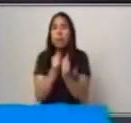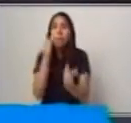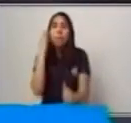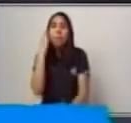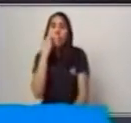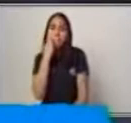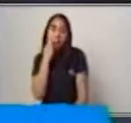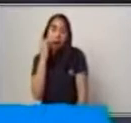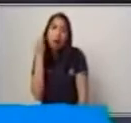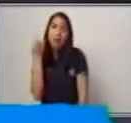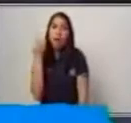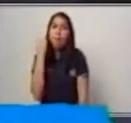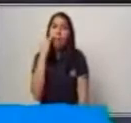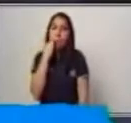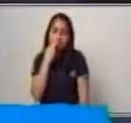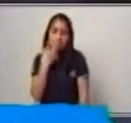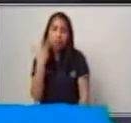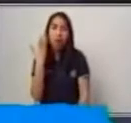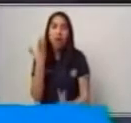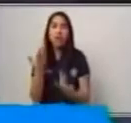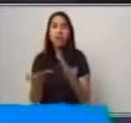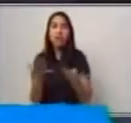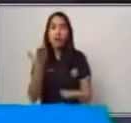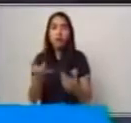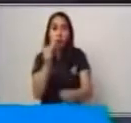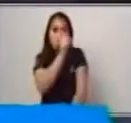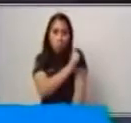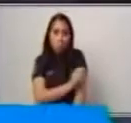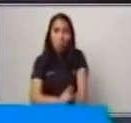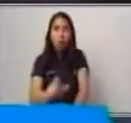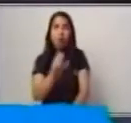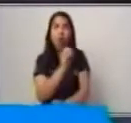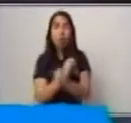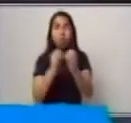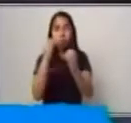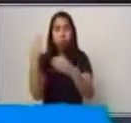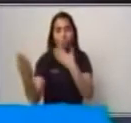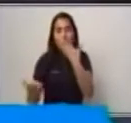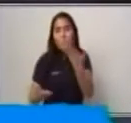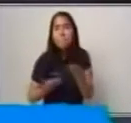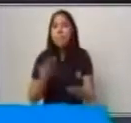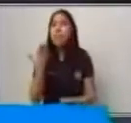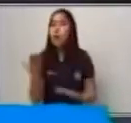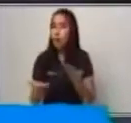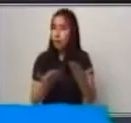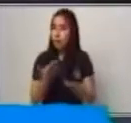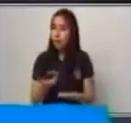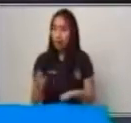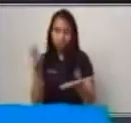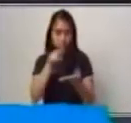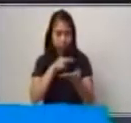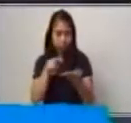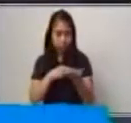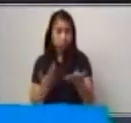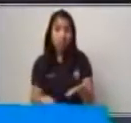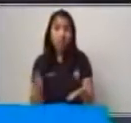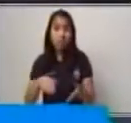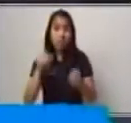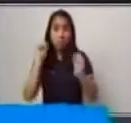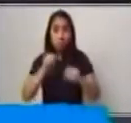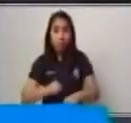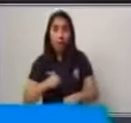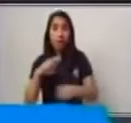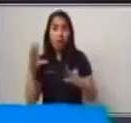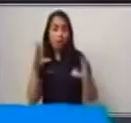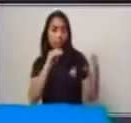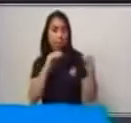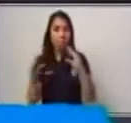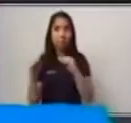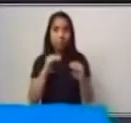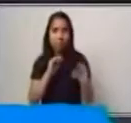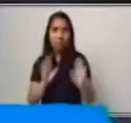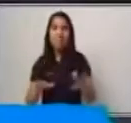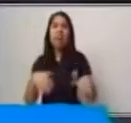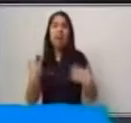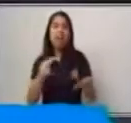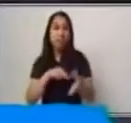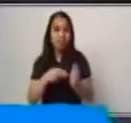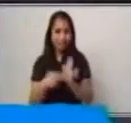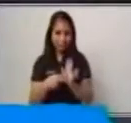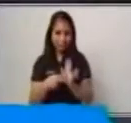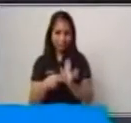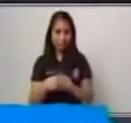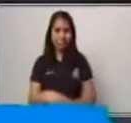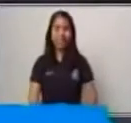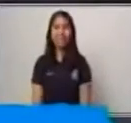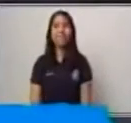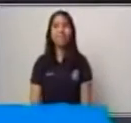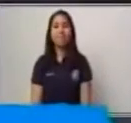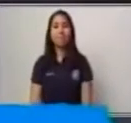que puedan discutirlo y puedan crear también, tanto poemas, cuentos o lo que tú quieras. Vamos a tomar el